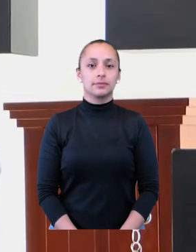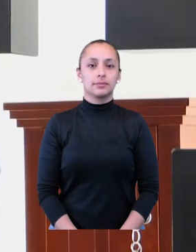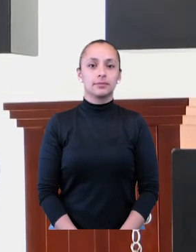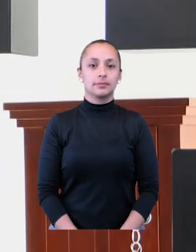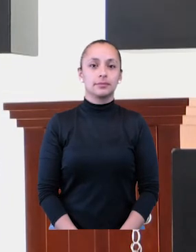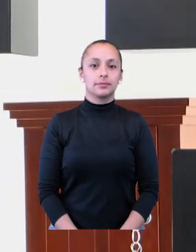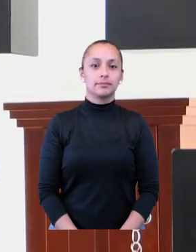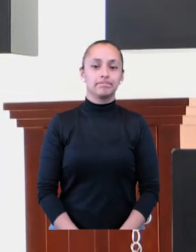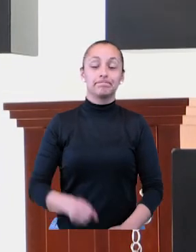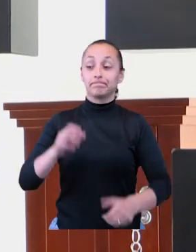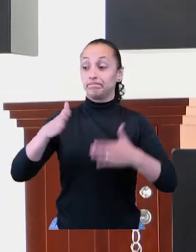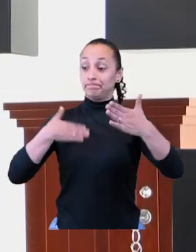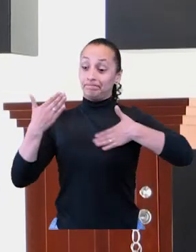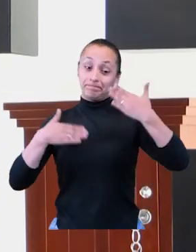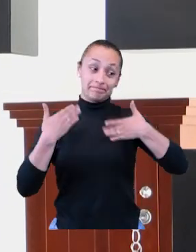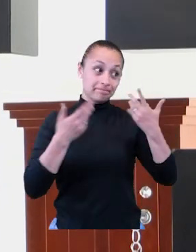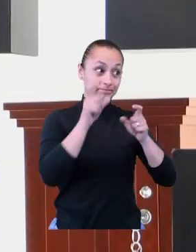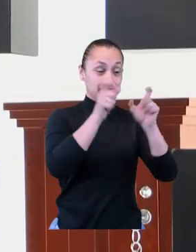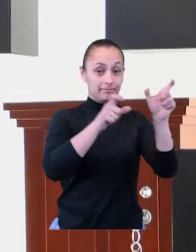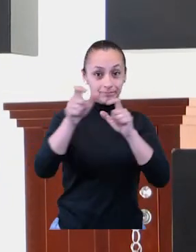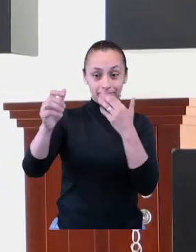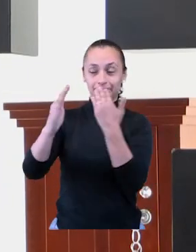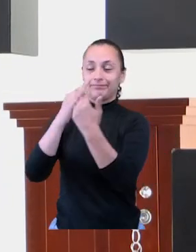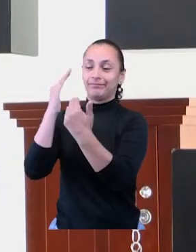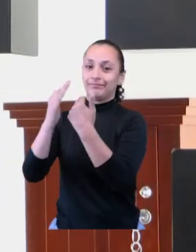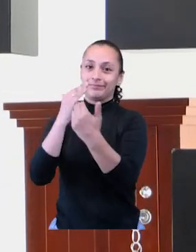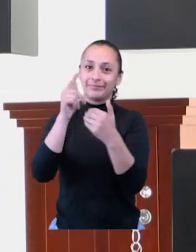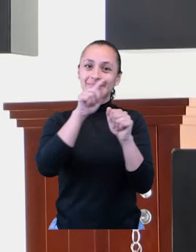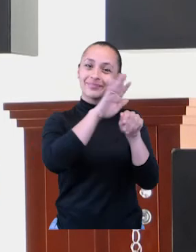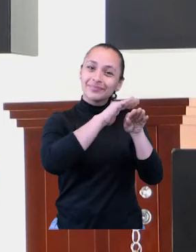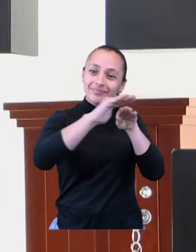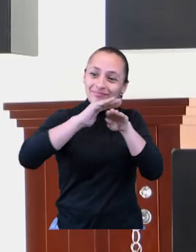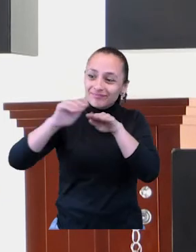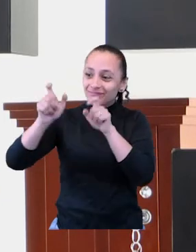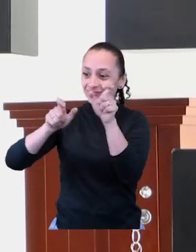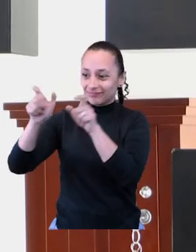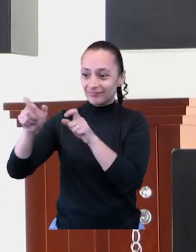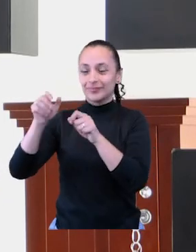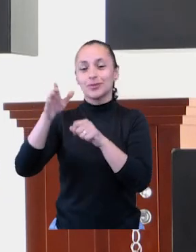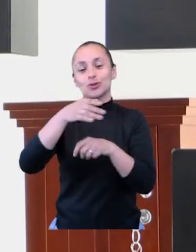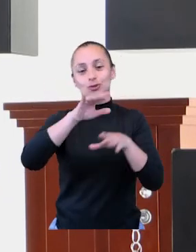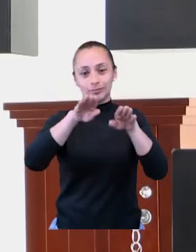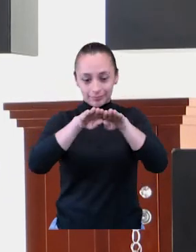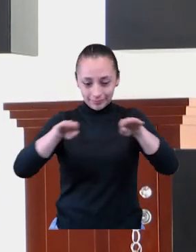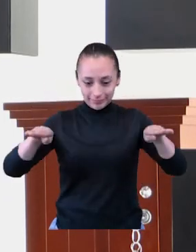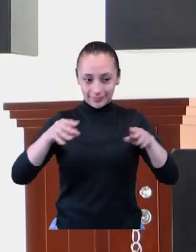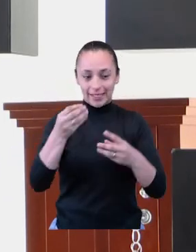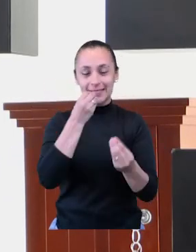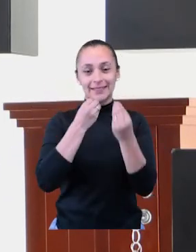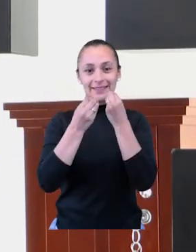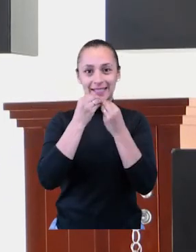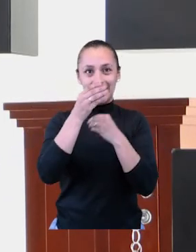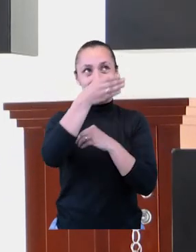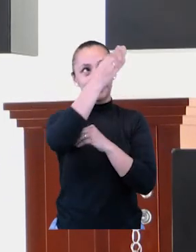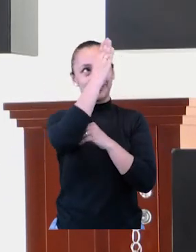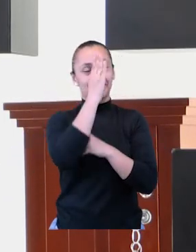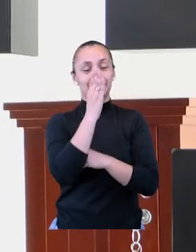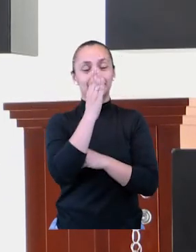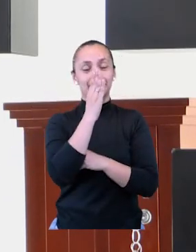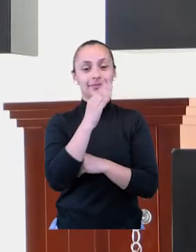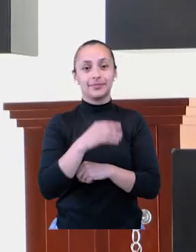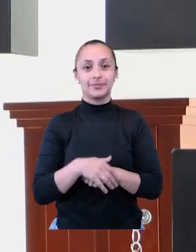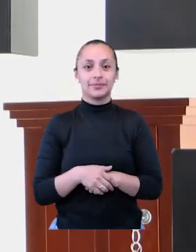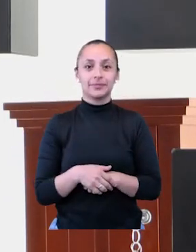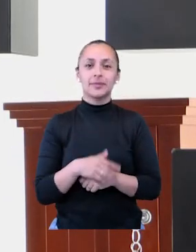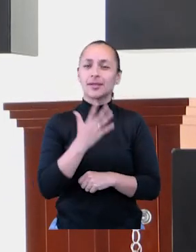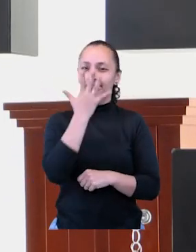dichos son los invitados a la cena del señor señor yo no soy